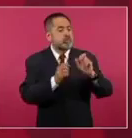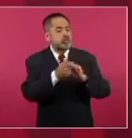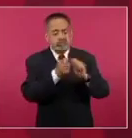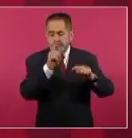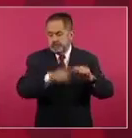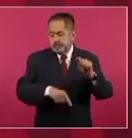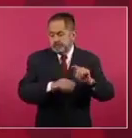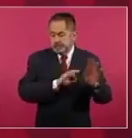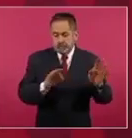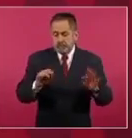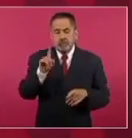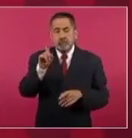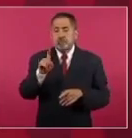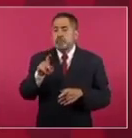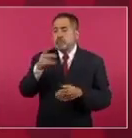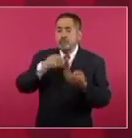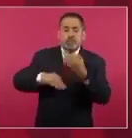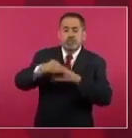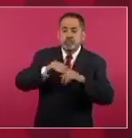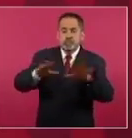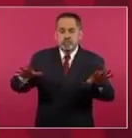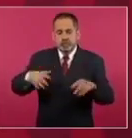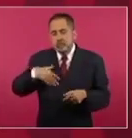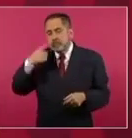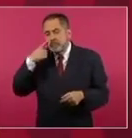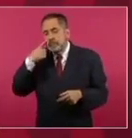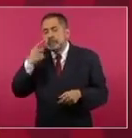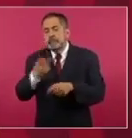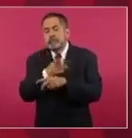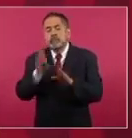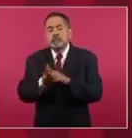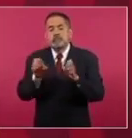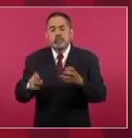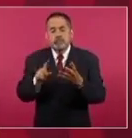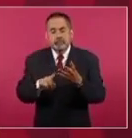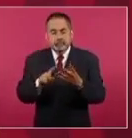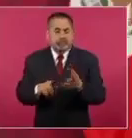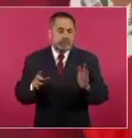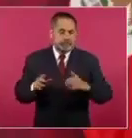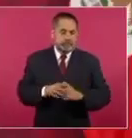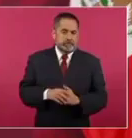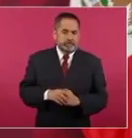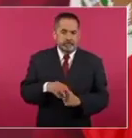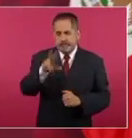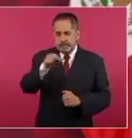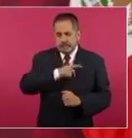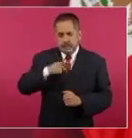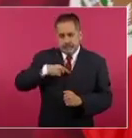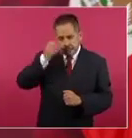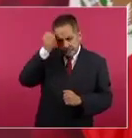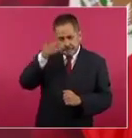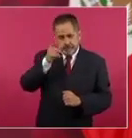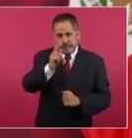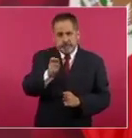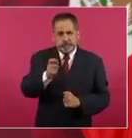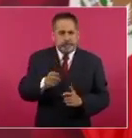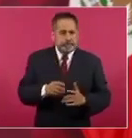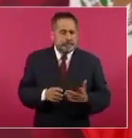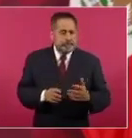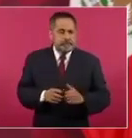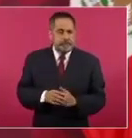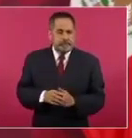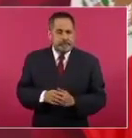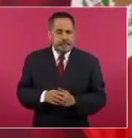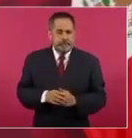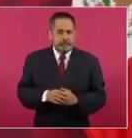concesión. Eso hay que verlo también. Y no olvidar algo. Hablando